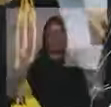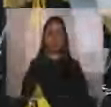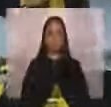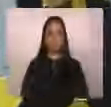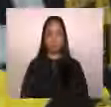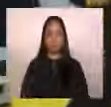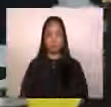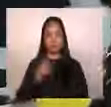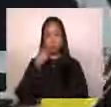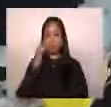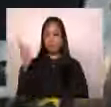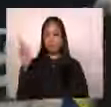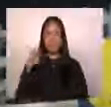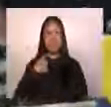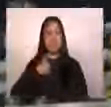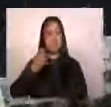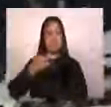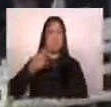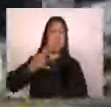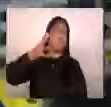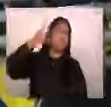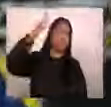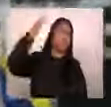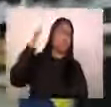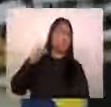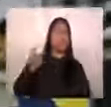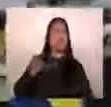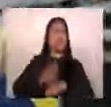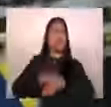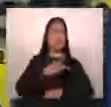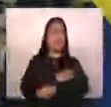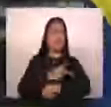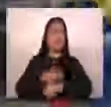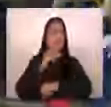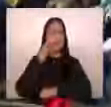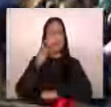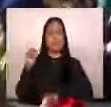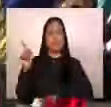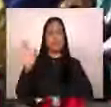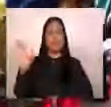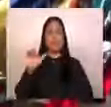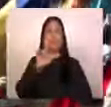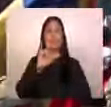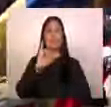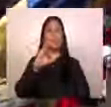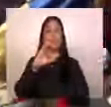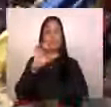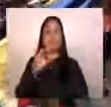Histórico. Bienvenido al Liceo Guatemala.